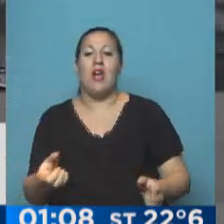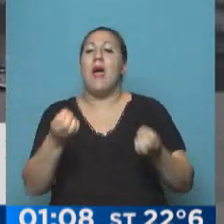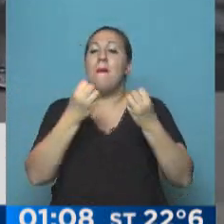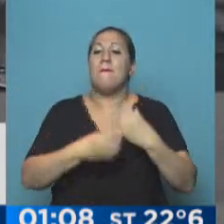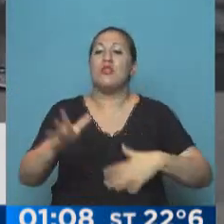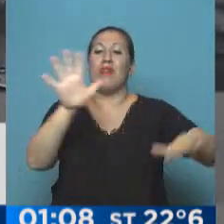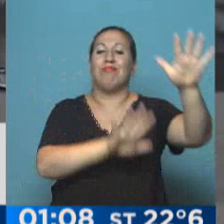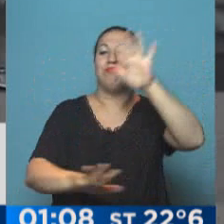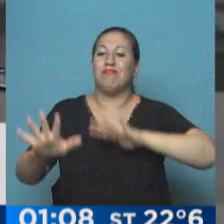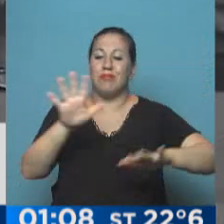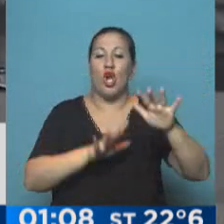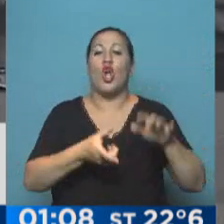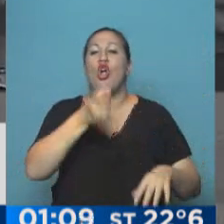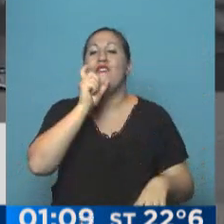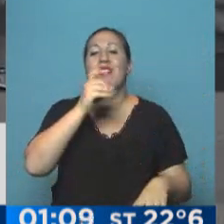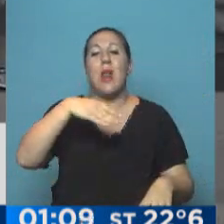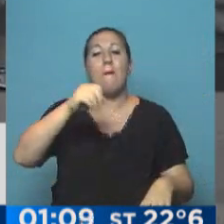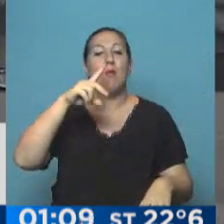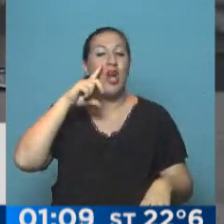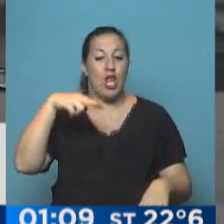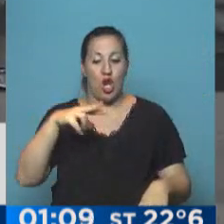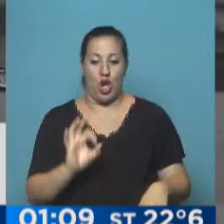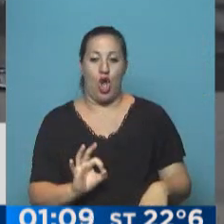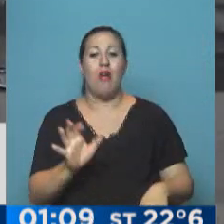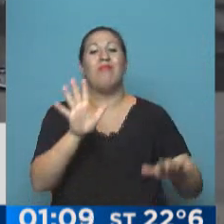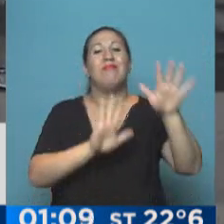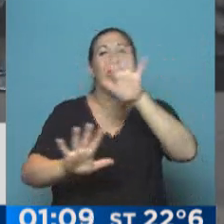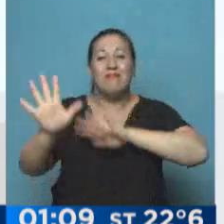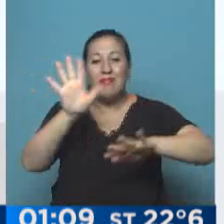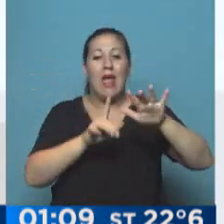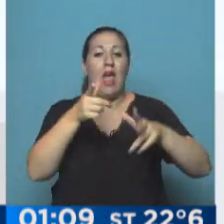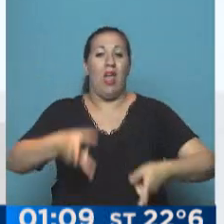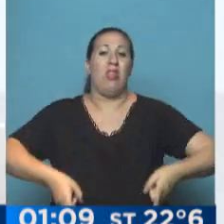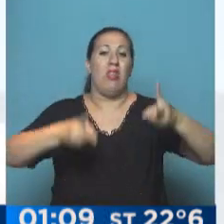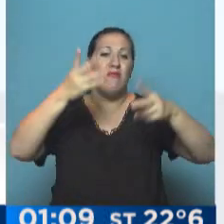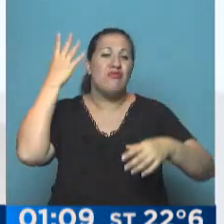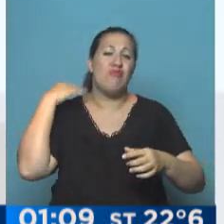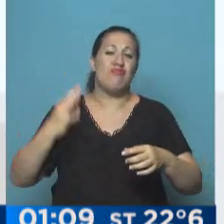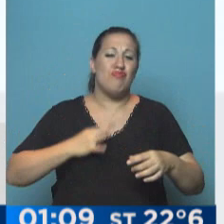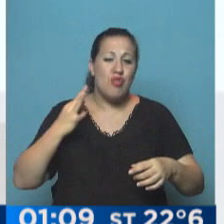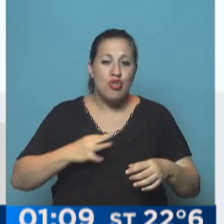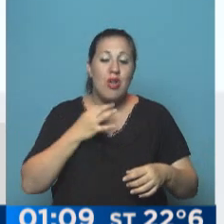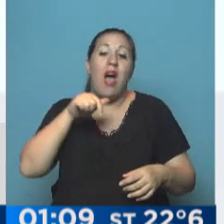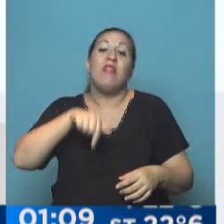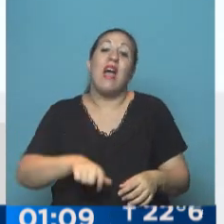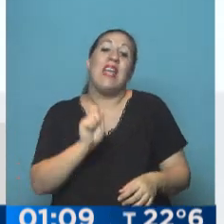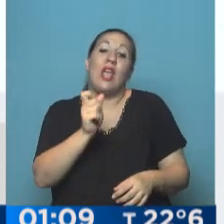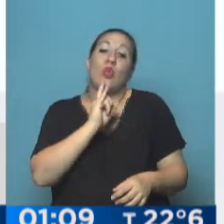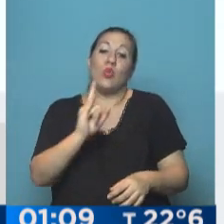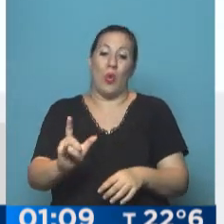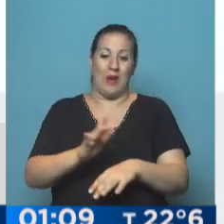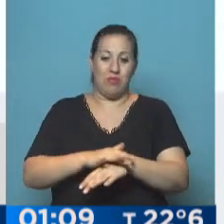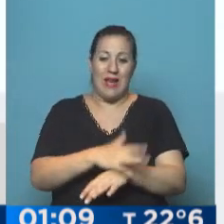a la confitería El Molino. La tarea de recuperación del edificio histórico quedará a cargo del gobierno entrante de Mauricio